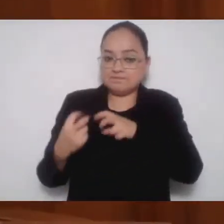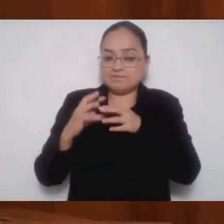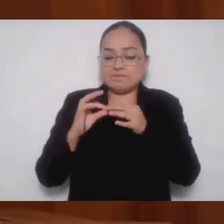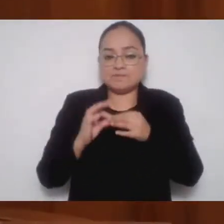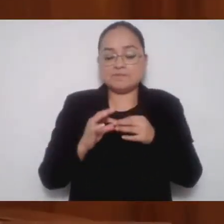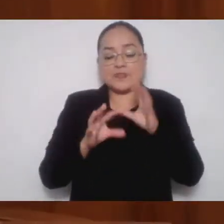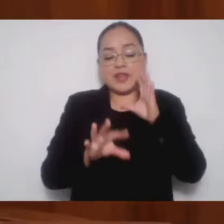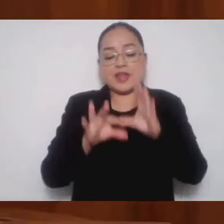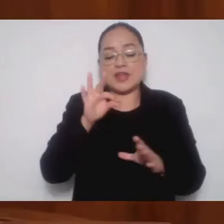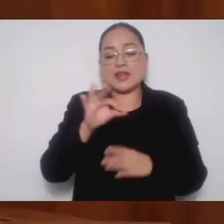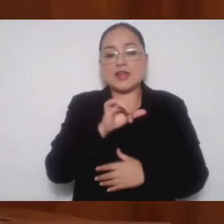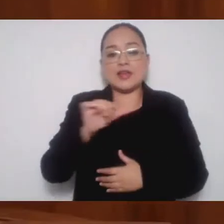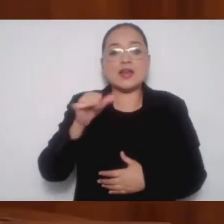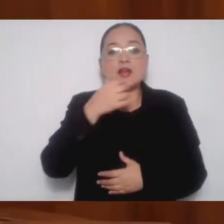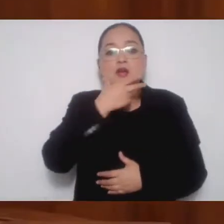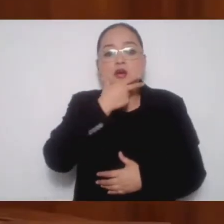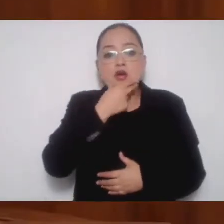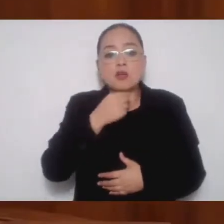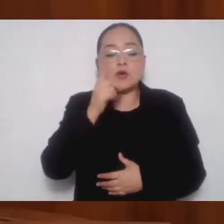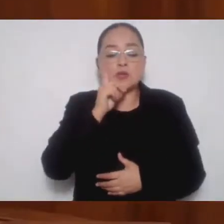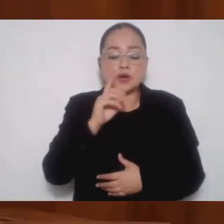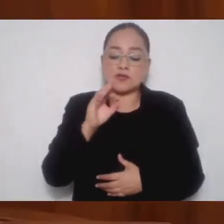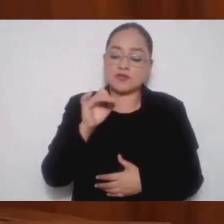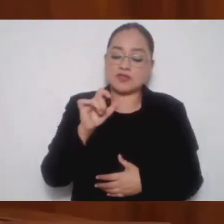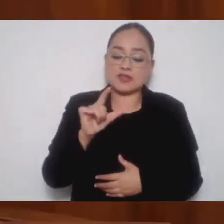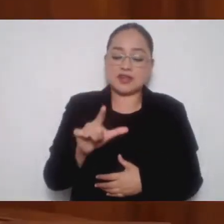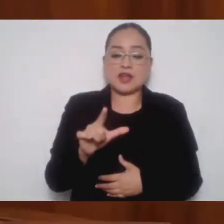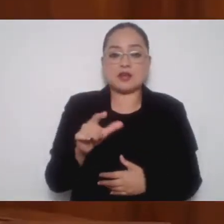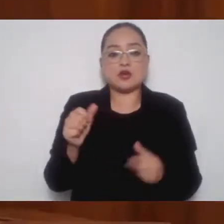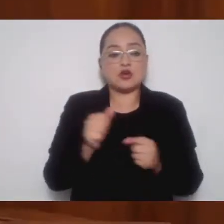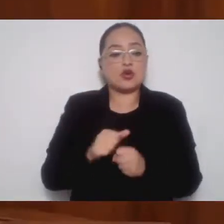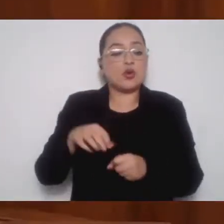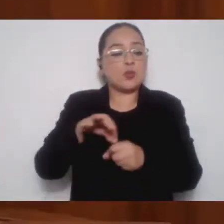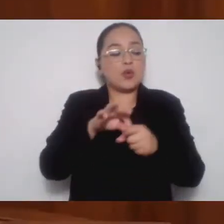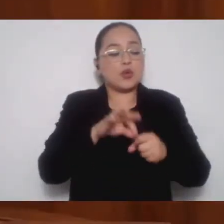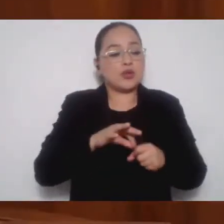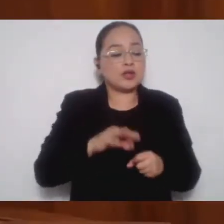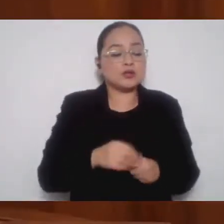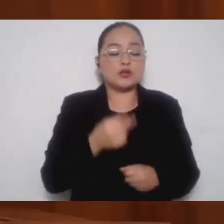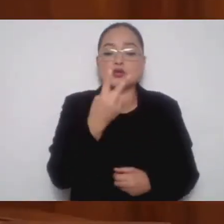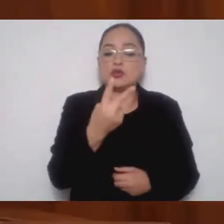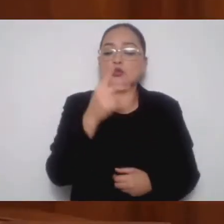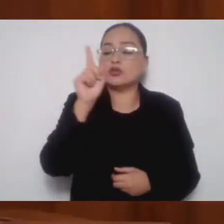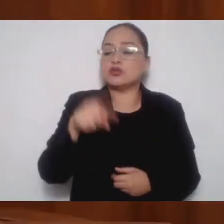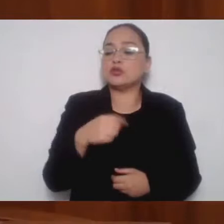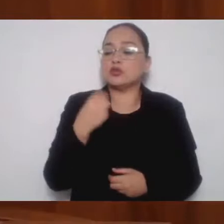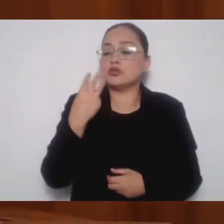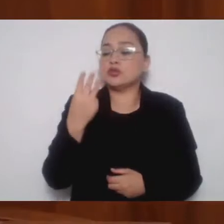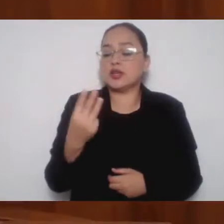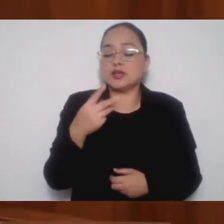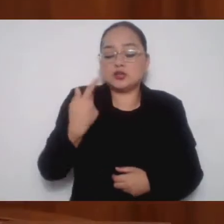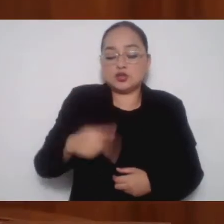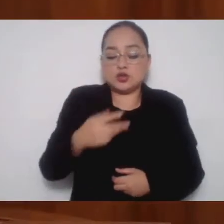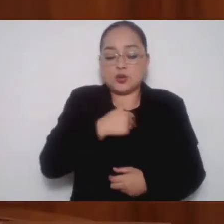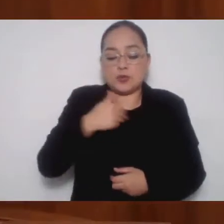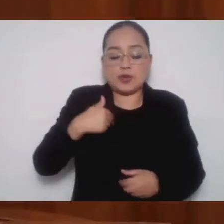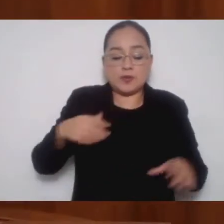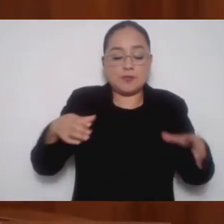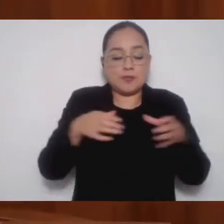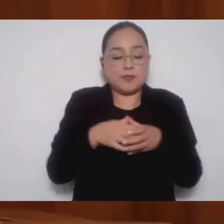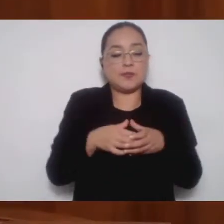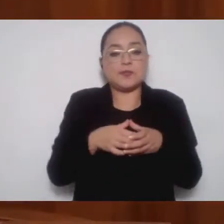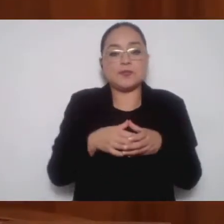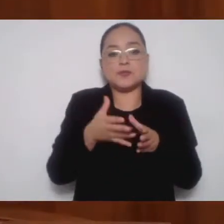designará a la o el fiscal general con el voto de las 2/3 partes de los miembros